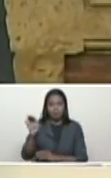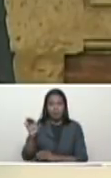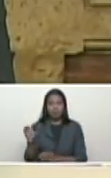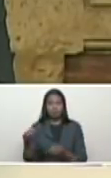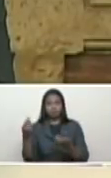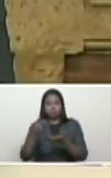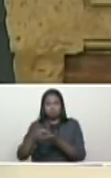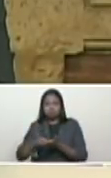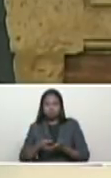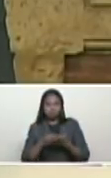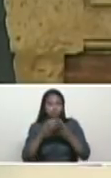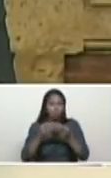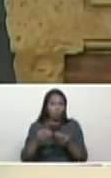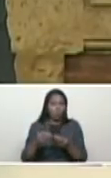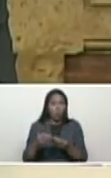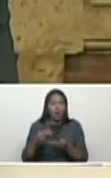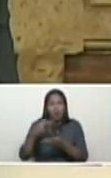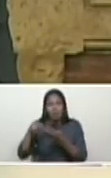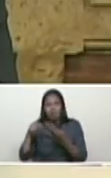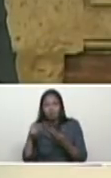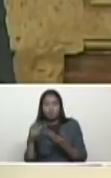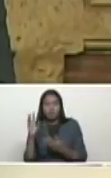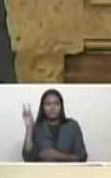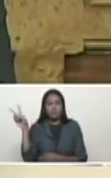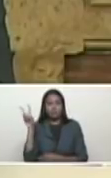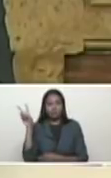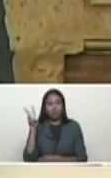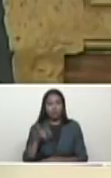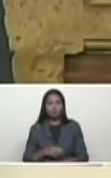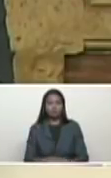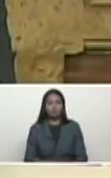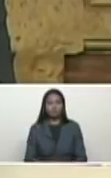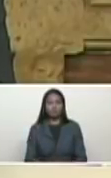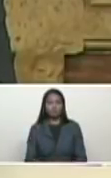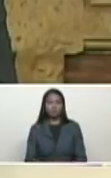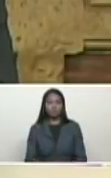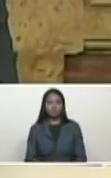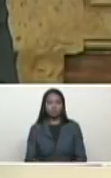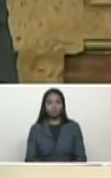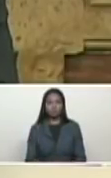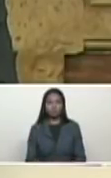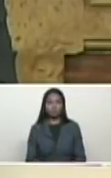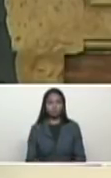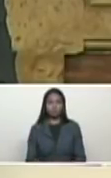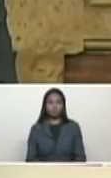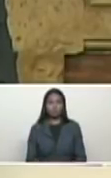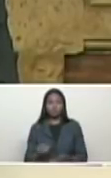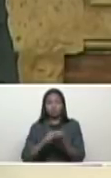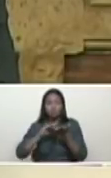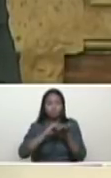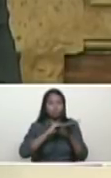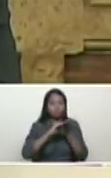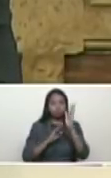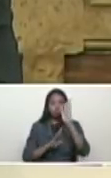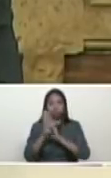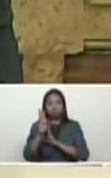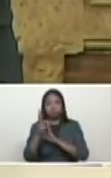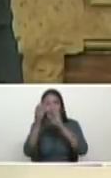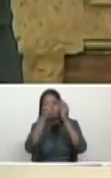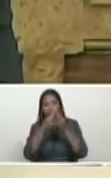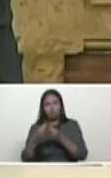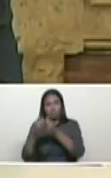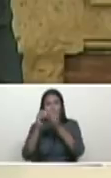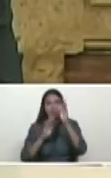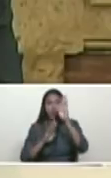inversiones para los gastos bueno en definitiva la recuperación el crecimiento económico para el